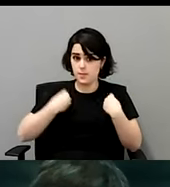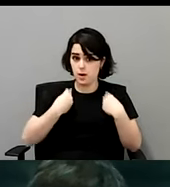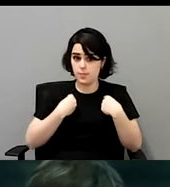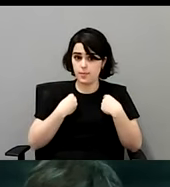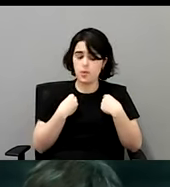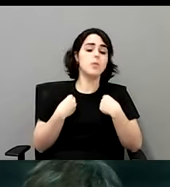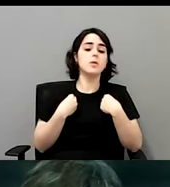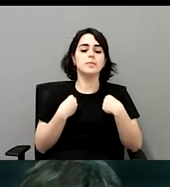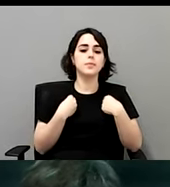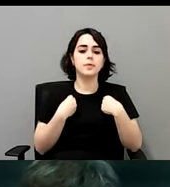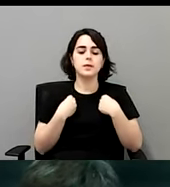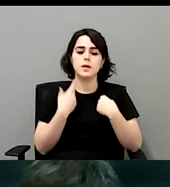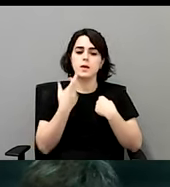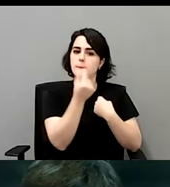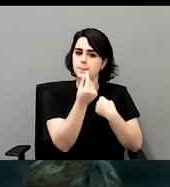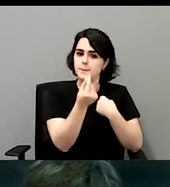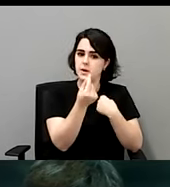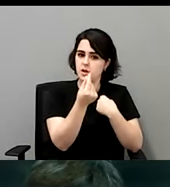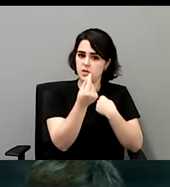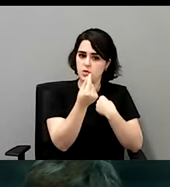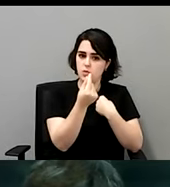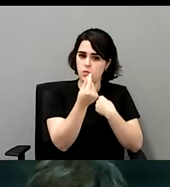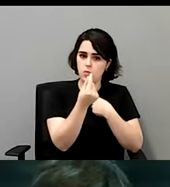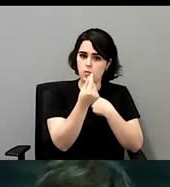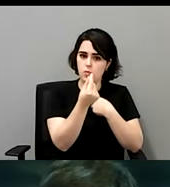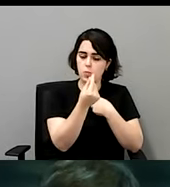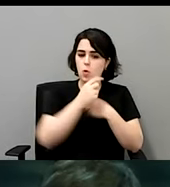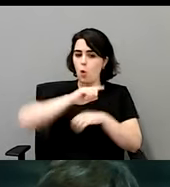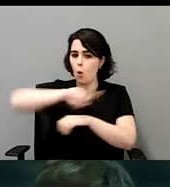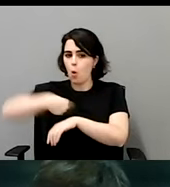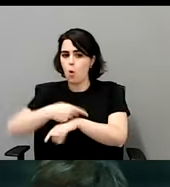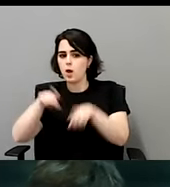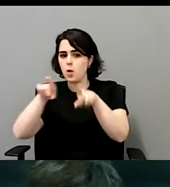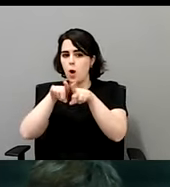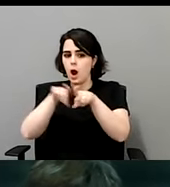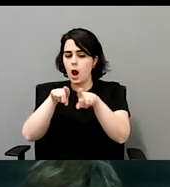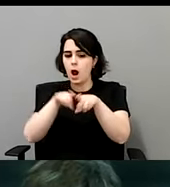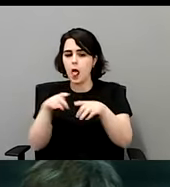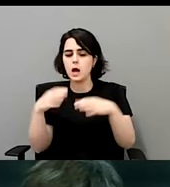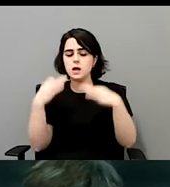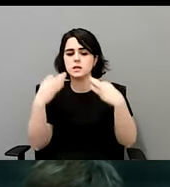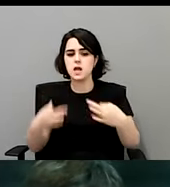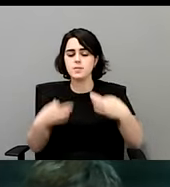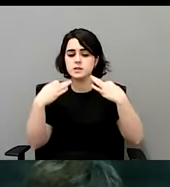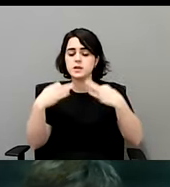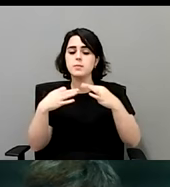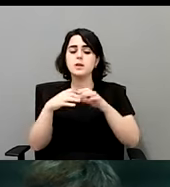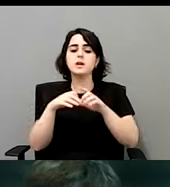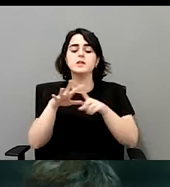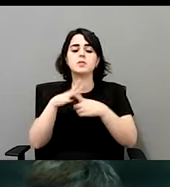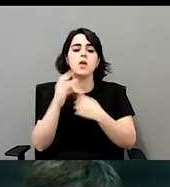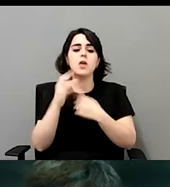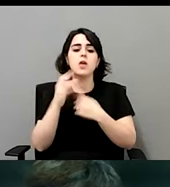es la misma cuantía y las mismas horas, siempre dependiendo del grado de dependencia y de